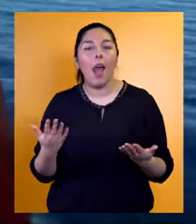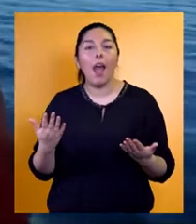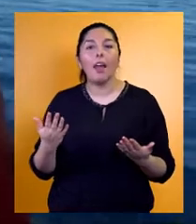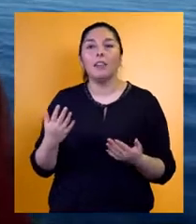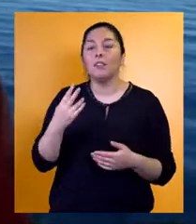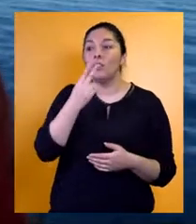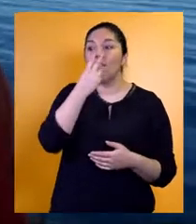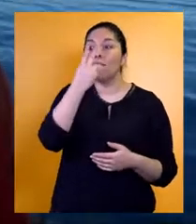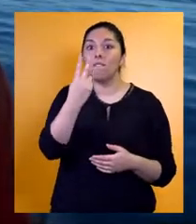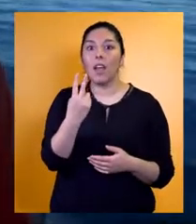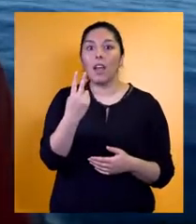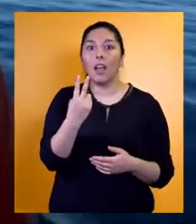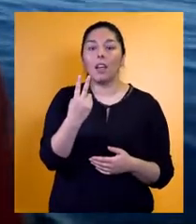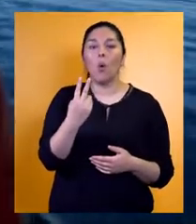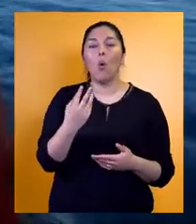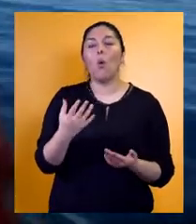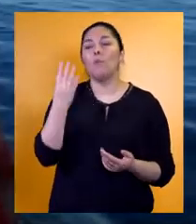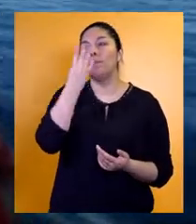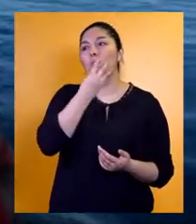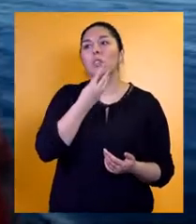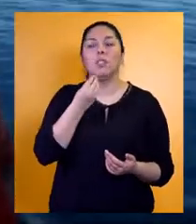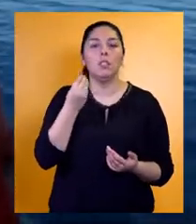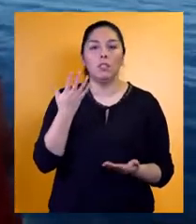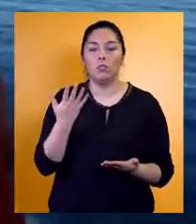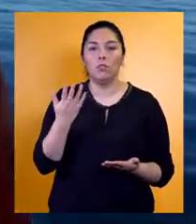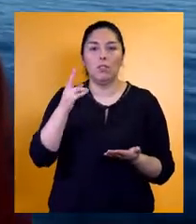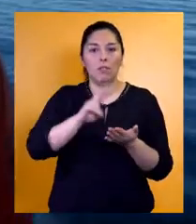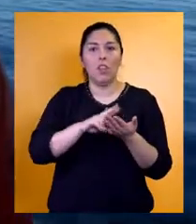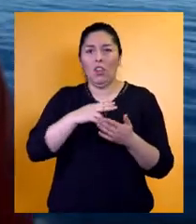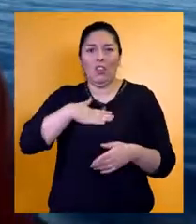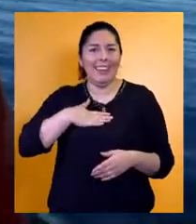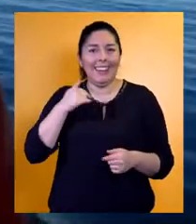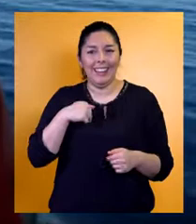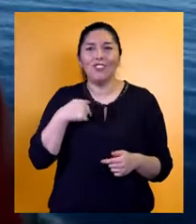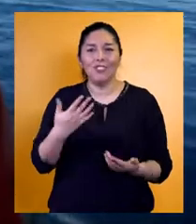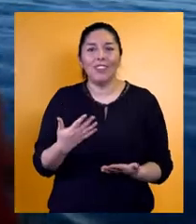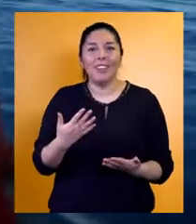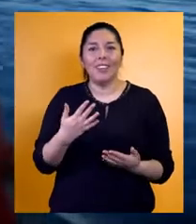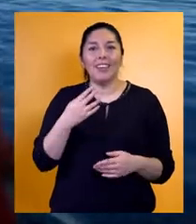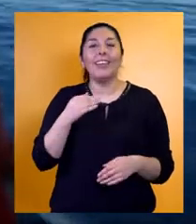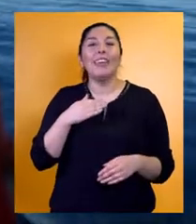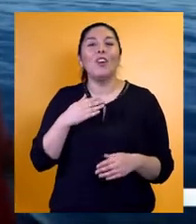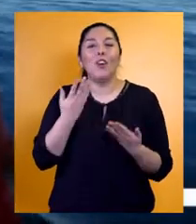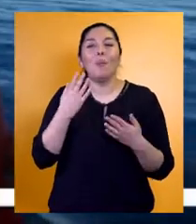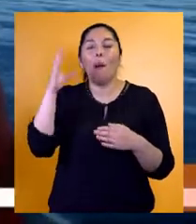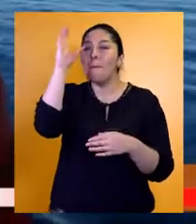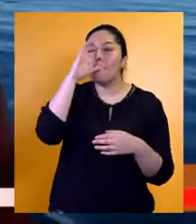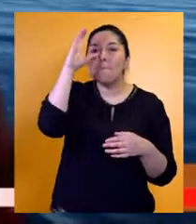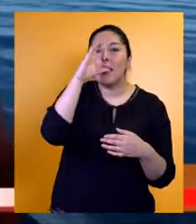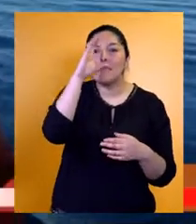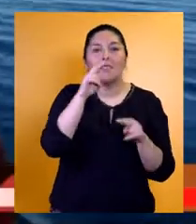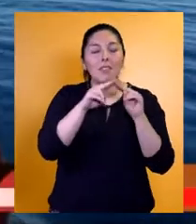de, prácticamente en la bahía de Auchac, entre Auchac y Alqui en este caso. Y tenía ganas de venir a